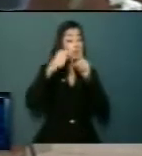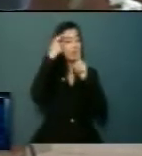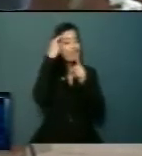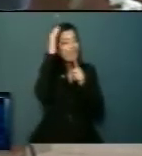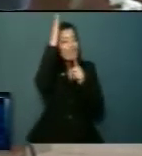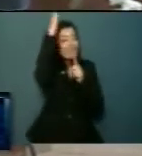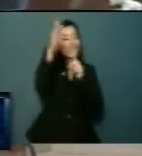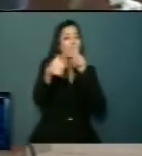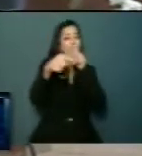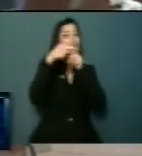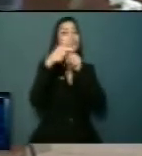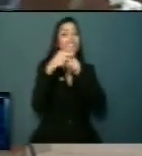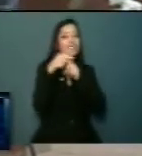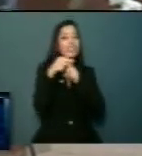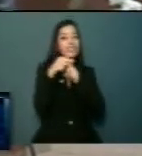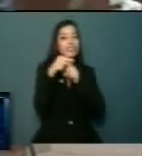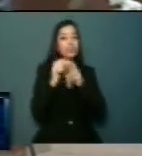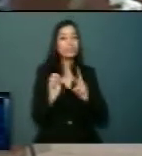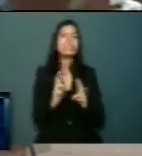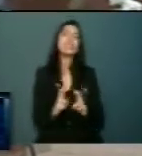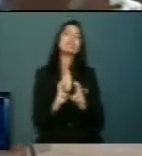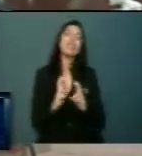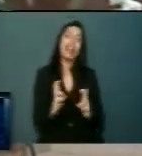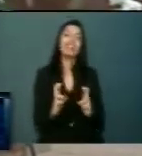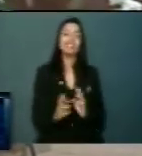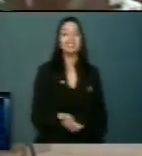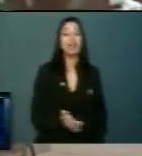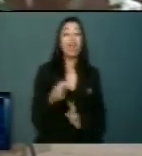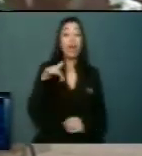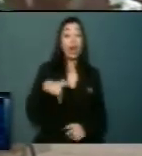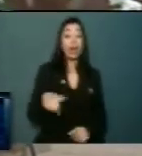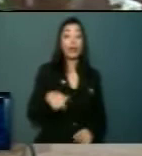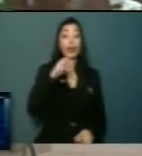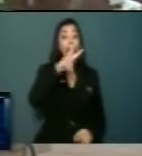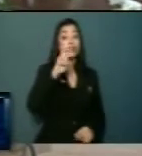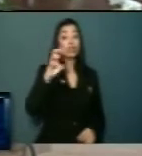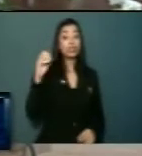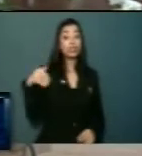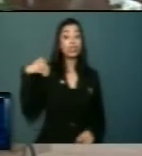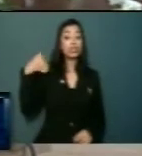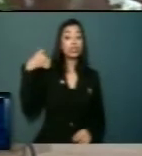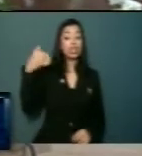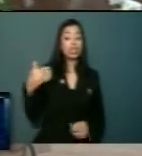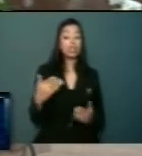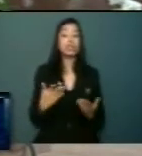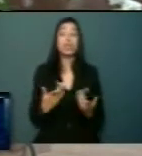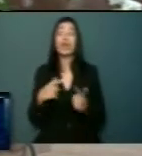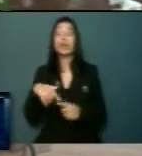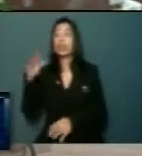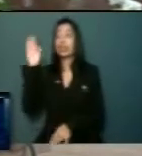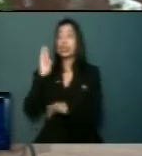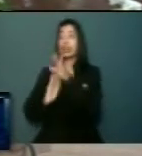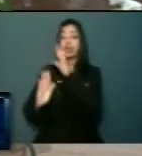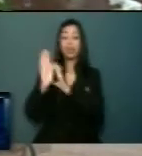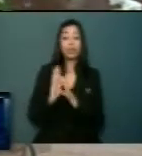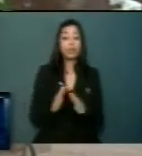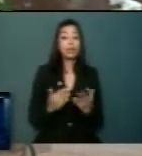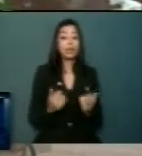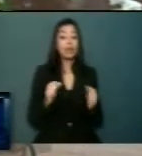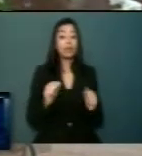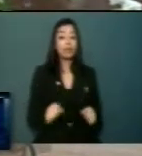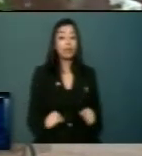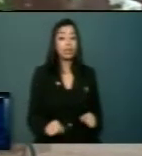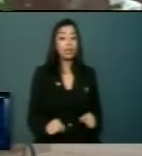esperanza. Ahora, 200 años después, es la época de entender que el